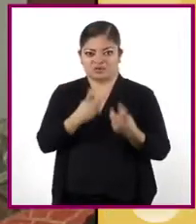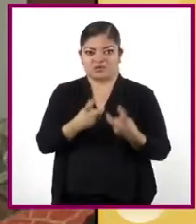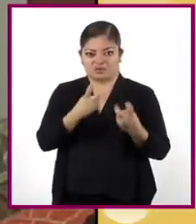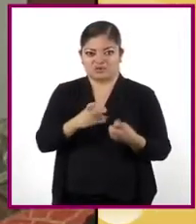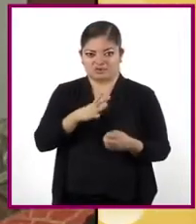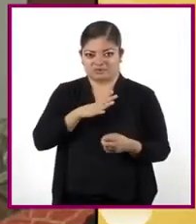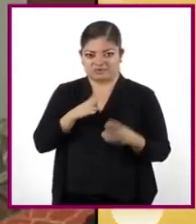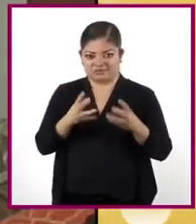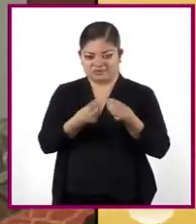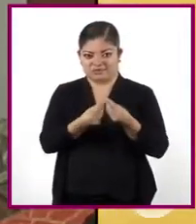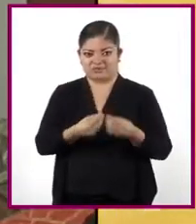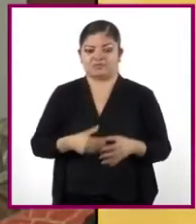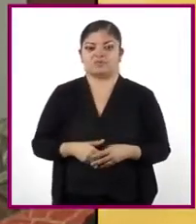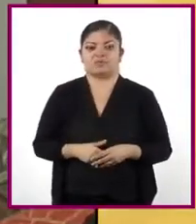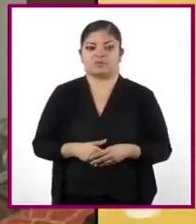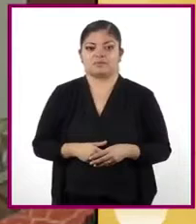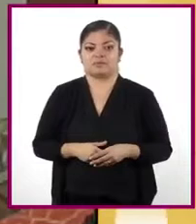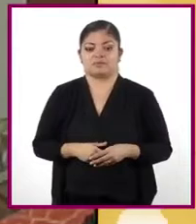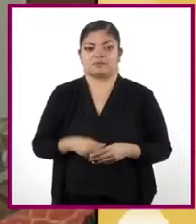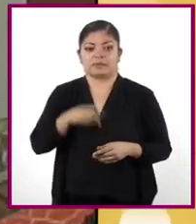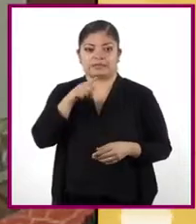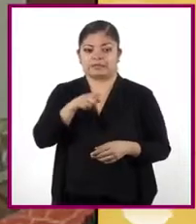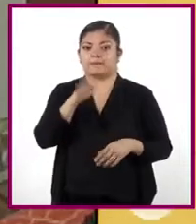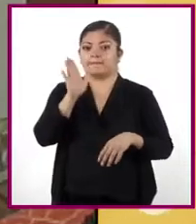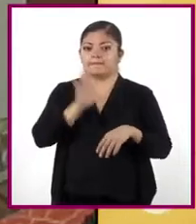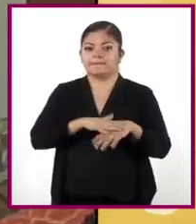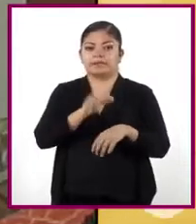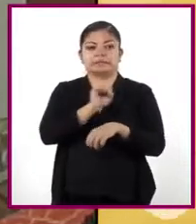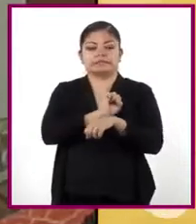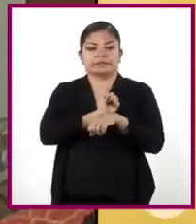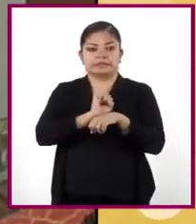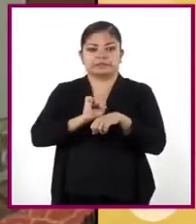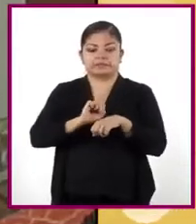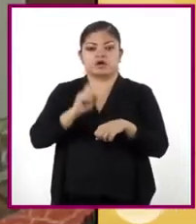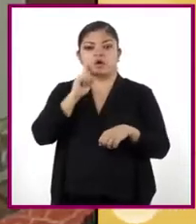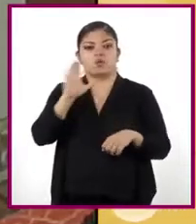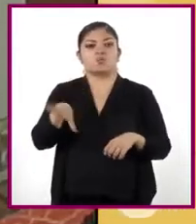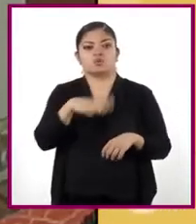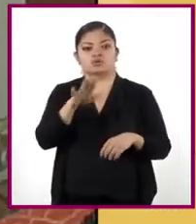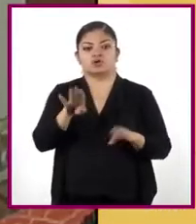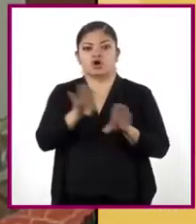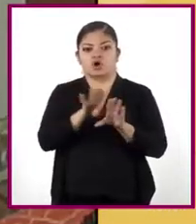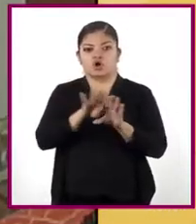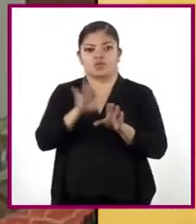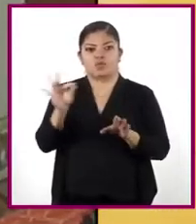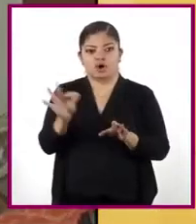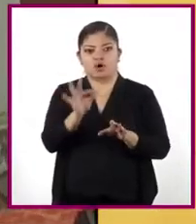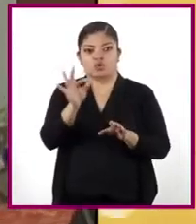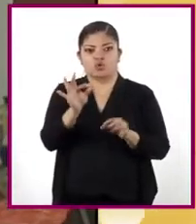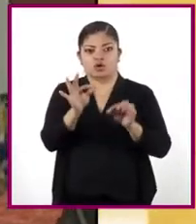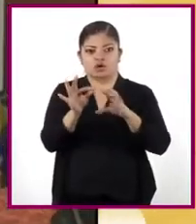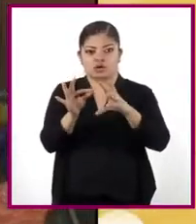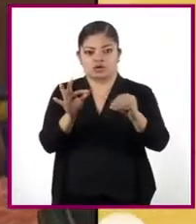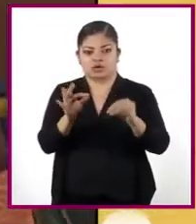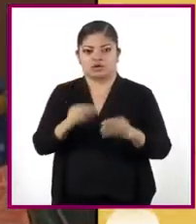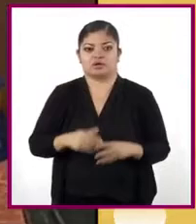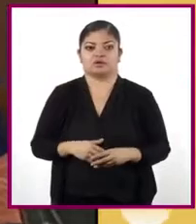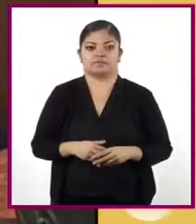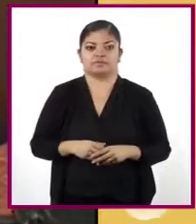esta atracción. Es la forma más sencilla de buscar una aguja en un pajar.